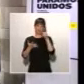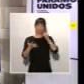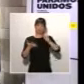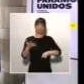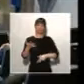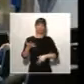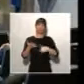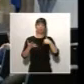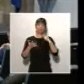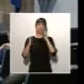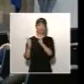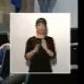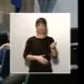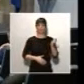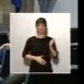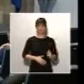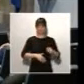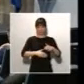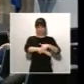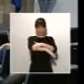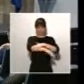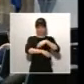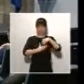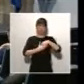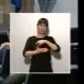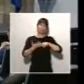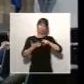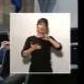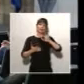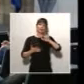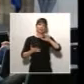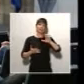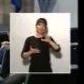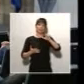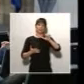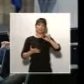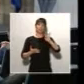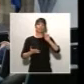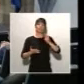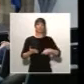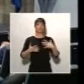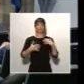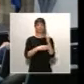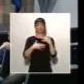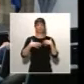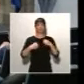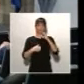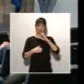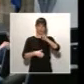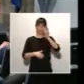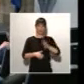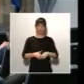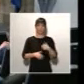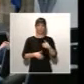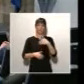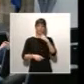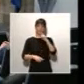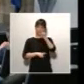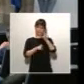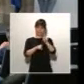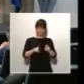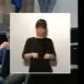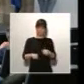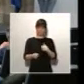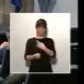Profesional del Ministerio y Raquel Yoti, que es la directora del Instituto de Salud Carlos III. Formulamos algunas de las preguntas que han